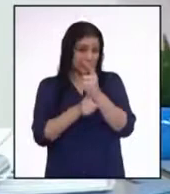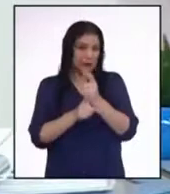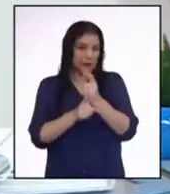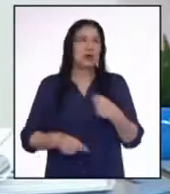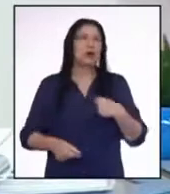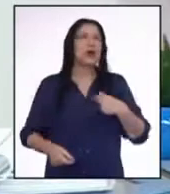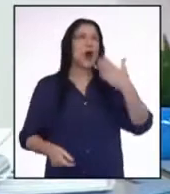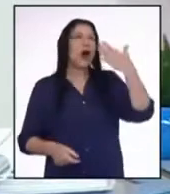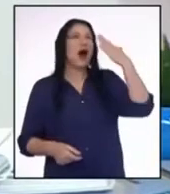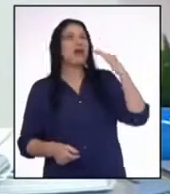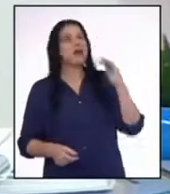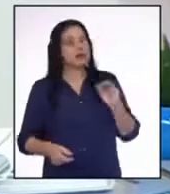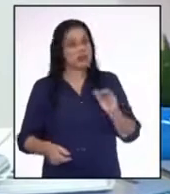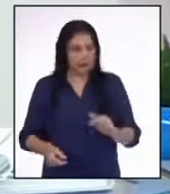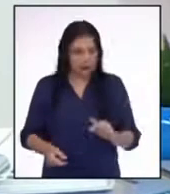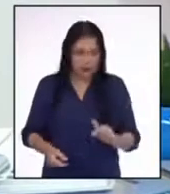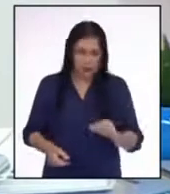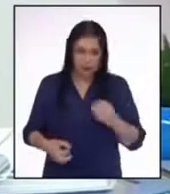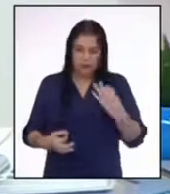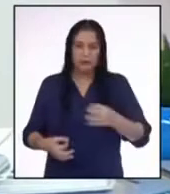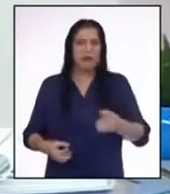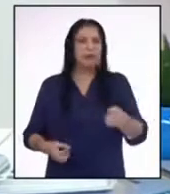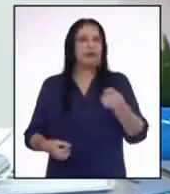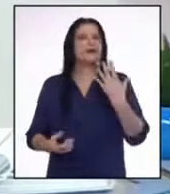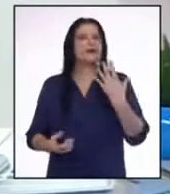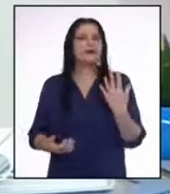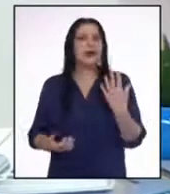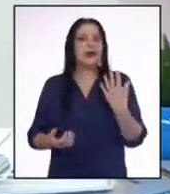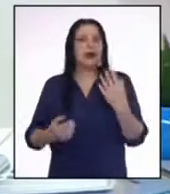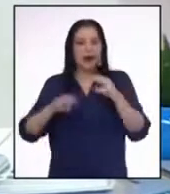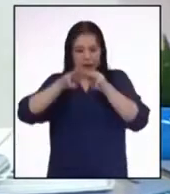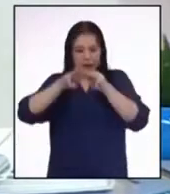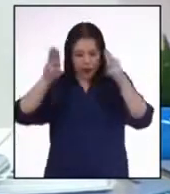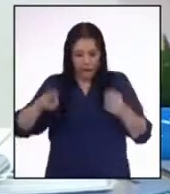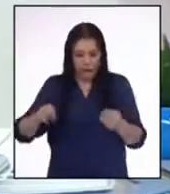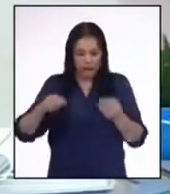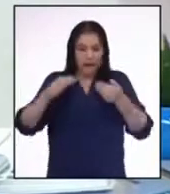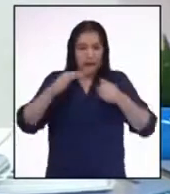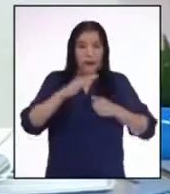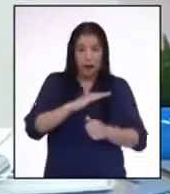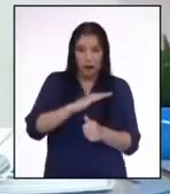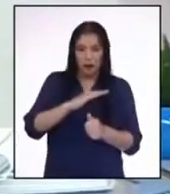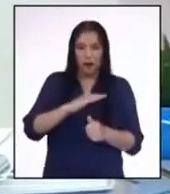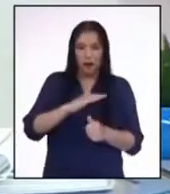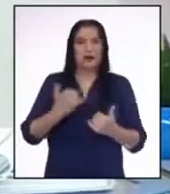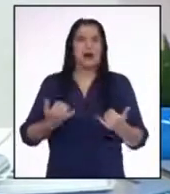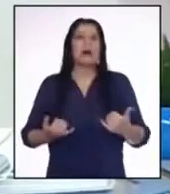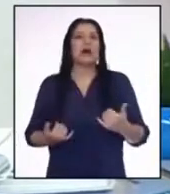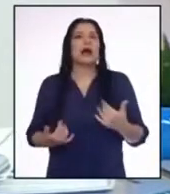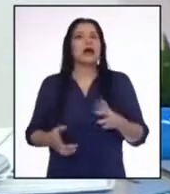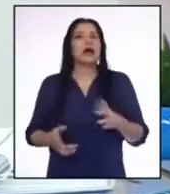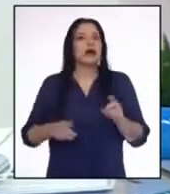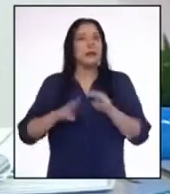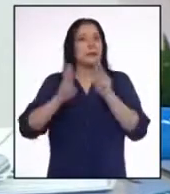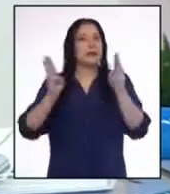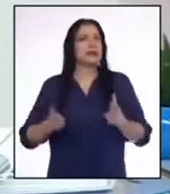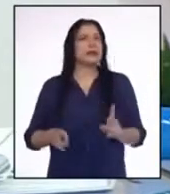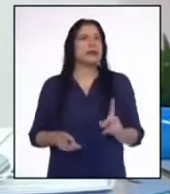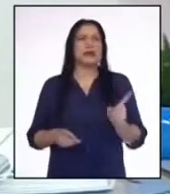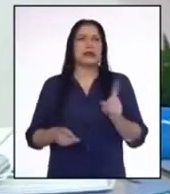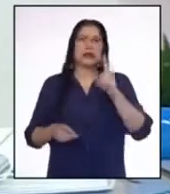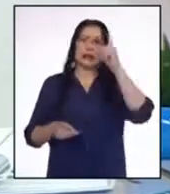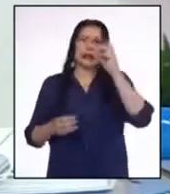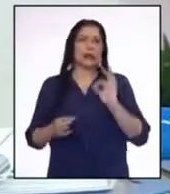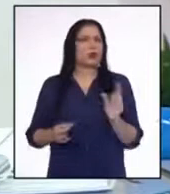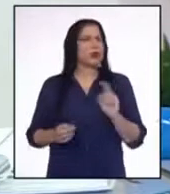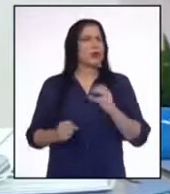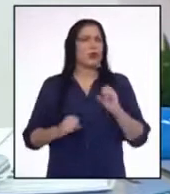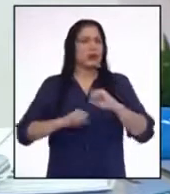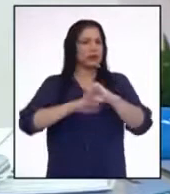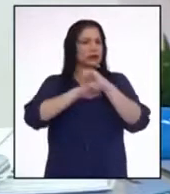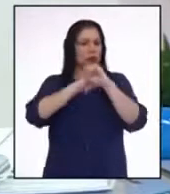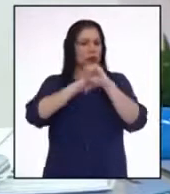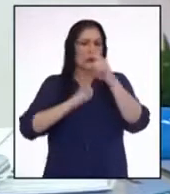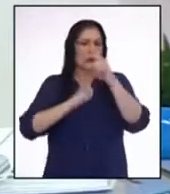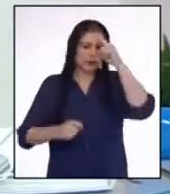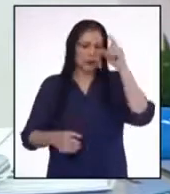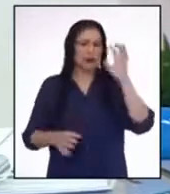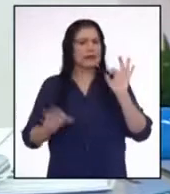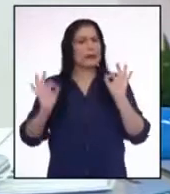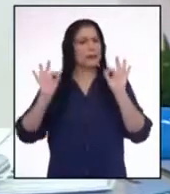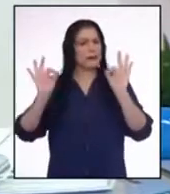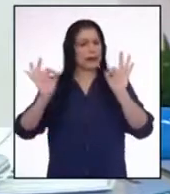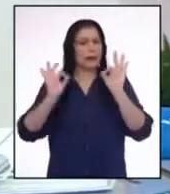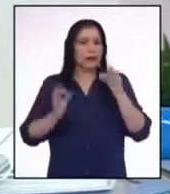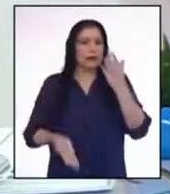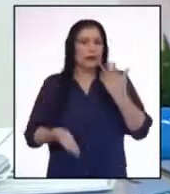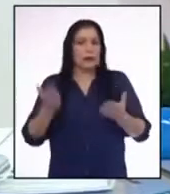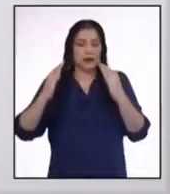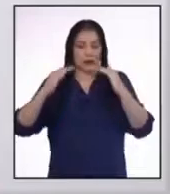era niño recuerdo que me decían colócate debajo de la mesa. Ahora me doy cuenta de que la mesa no es un lugar seguro. Al contrario, es muy peligroso